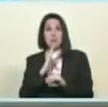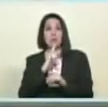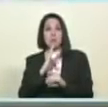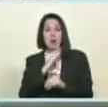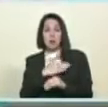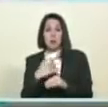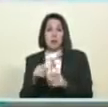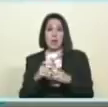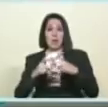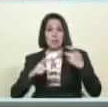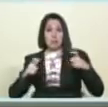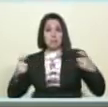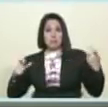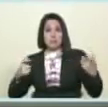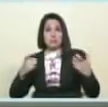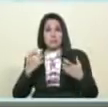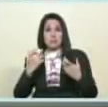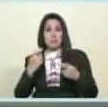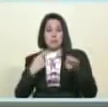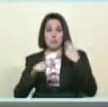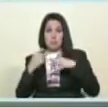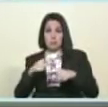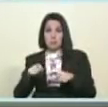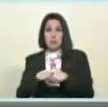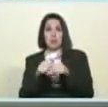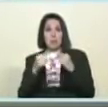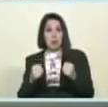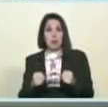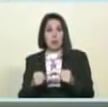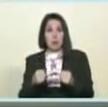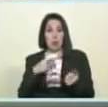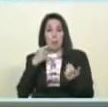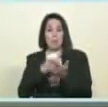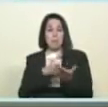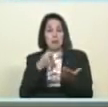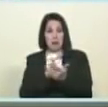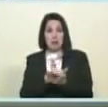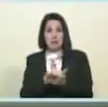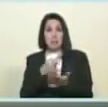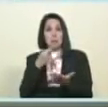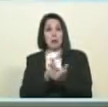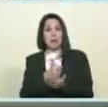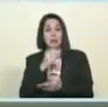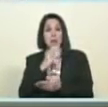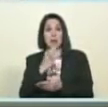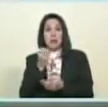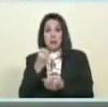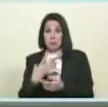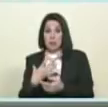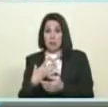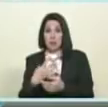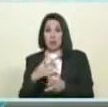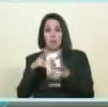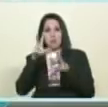ampliar la panadería y como pagaste y pagaste bien, pides un nuevo crédito.